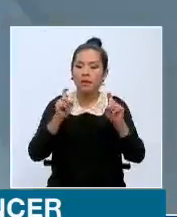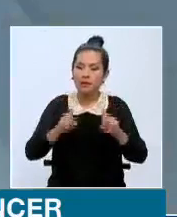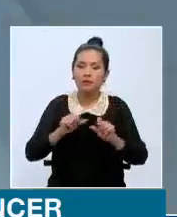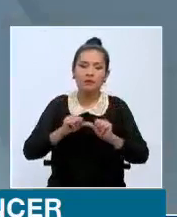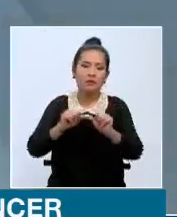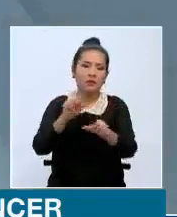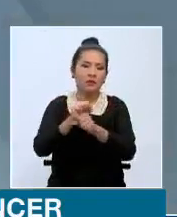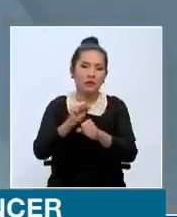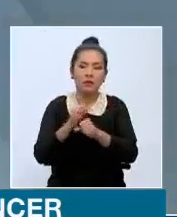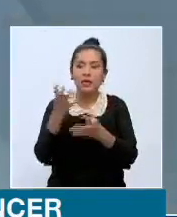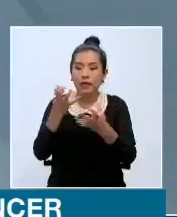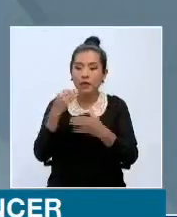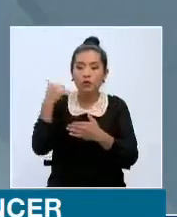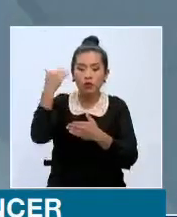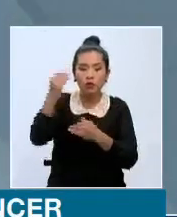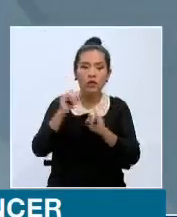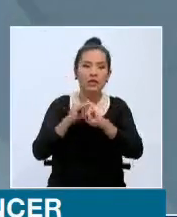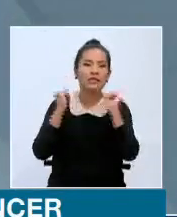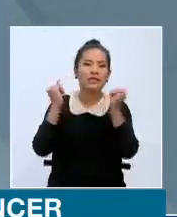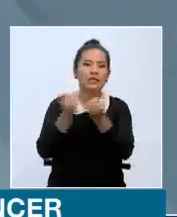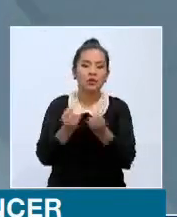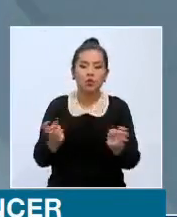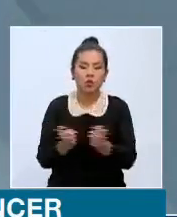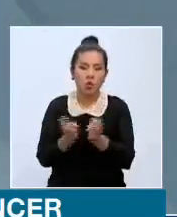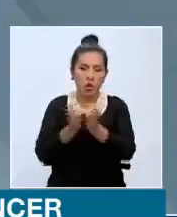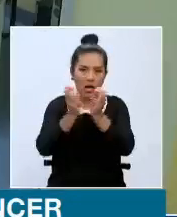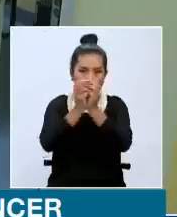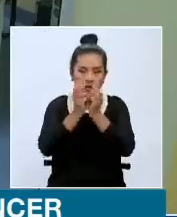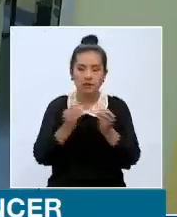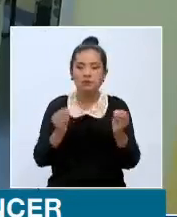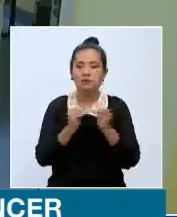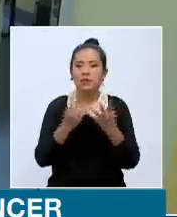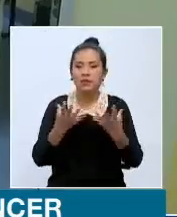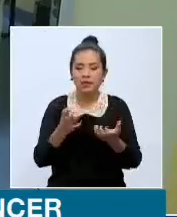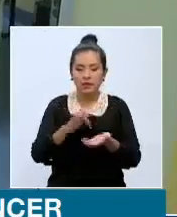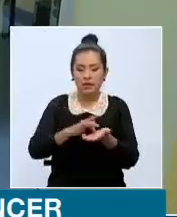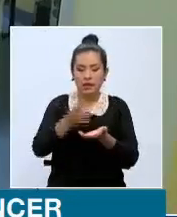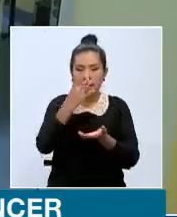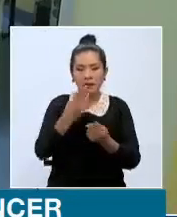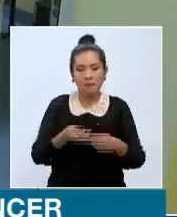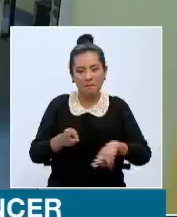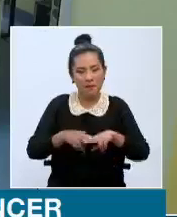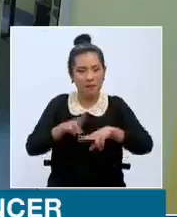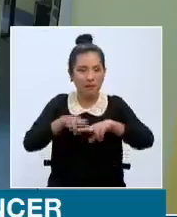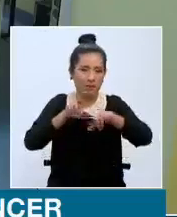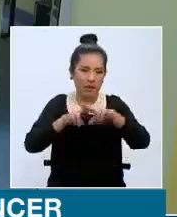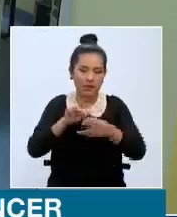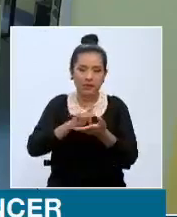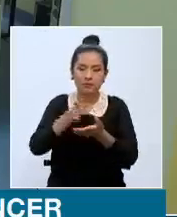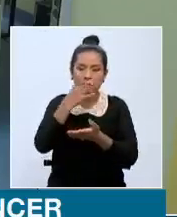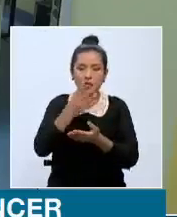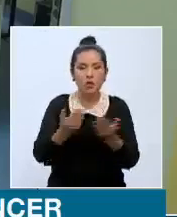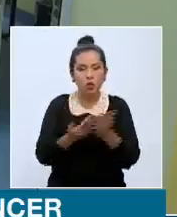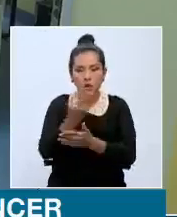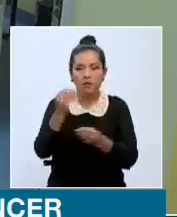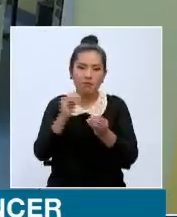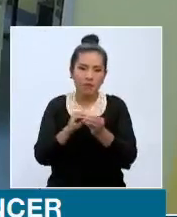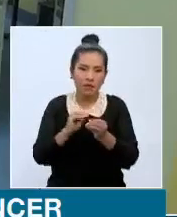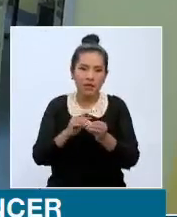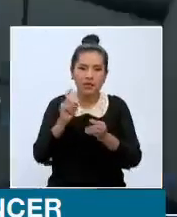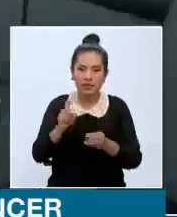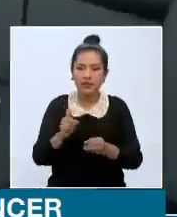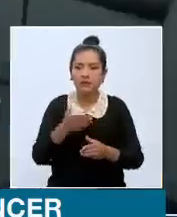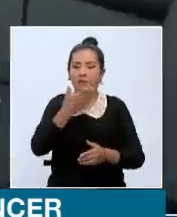instituto oncológico, quisiéramos tener más medicamentos dentro del SUS, medicamentos digamos de